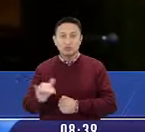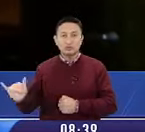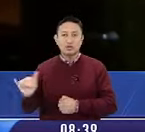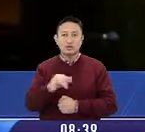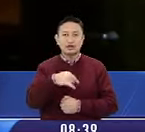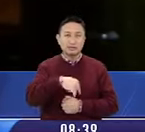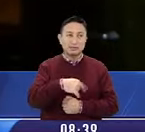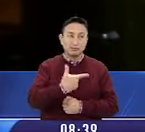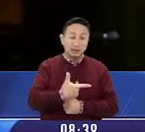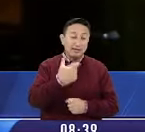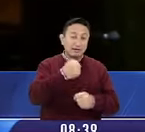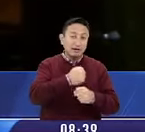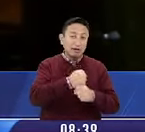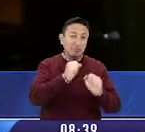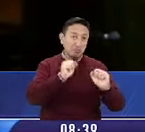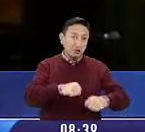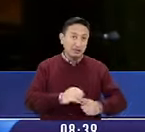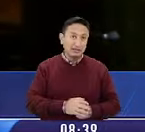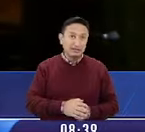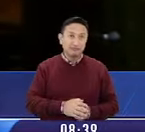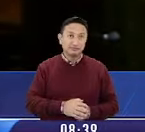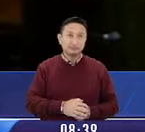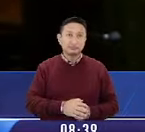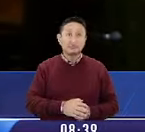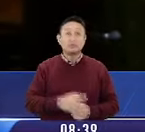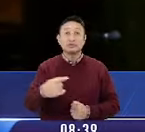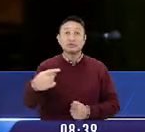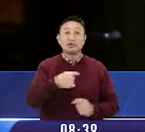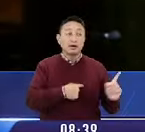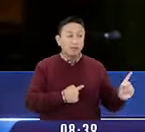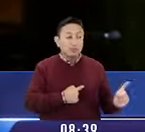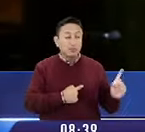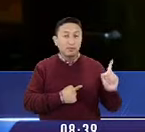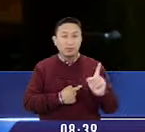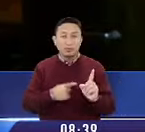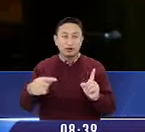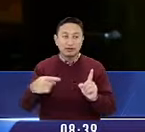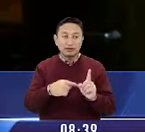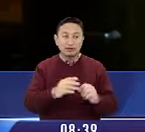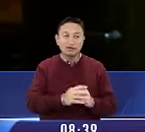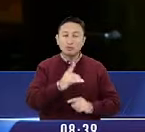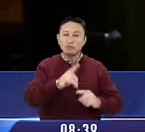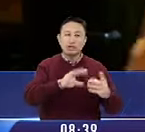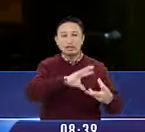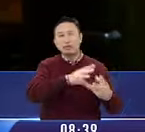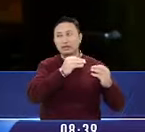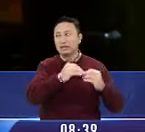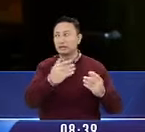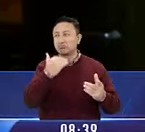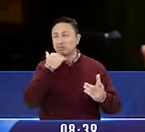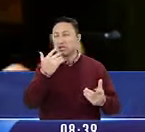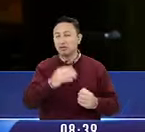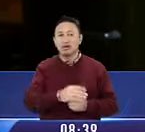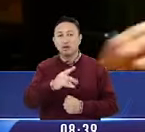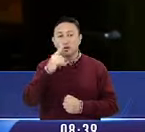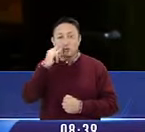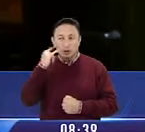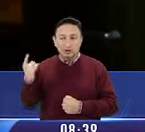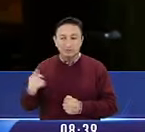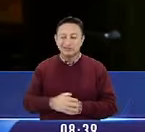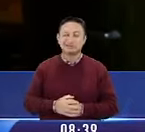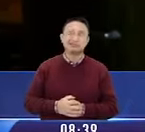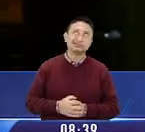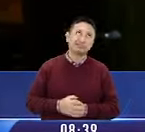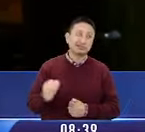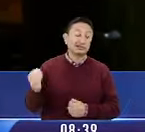tener el espacio para trabajar. Entonces, cuando hay una clienta que no se puede adaptar porque los niños hacen bulla o porque